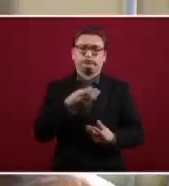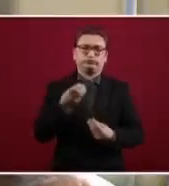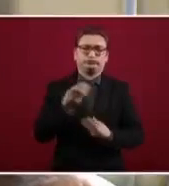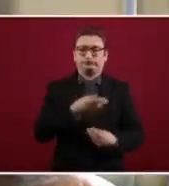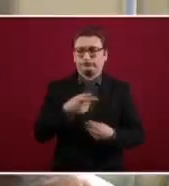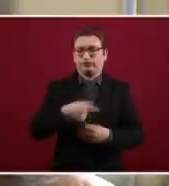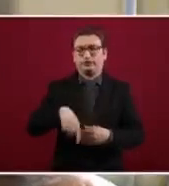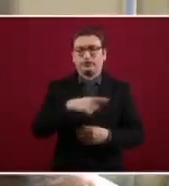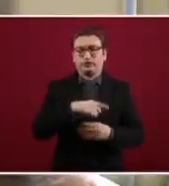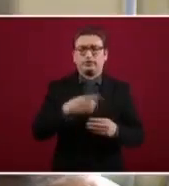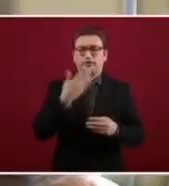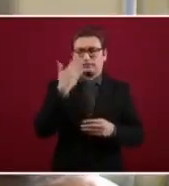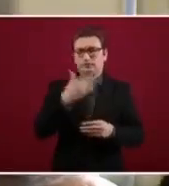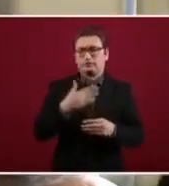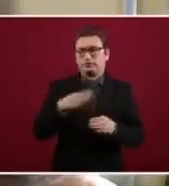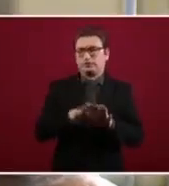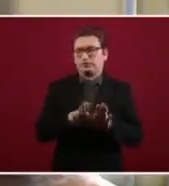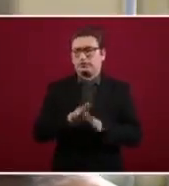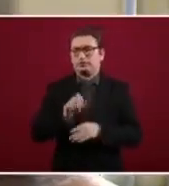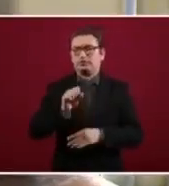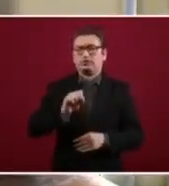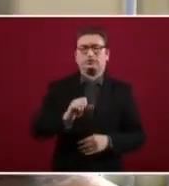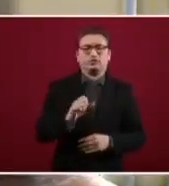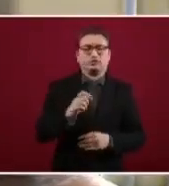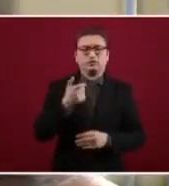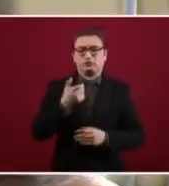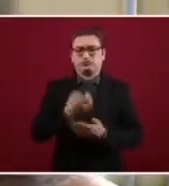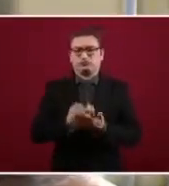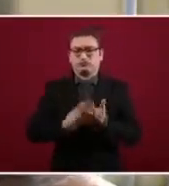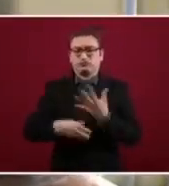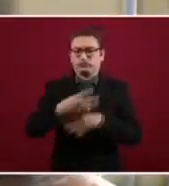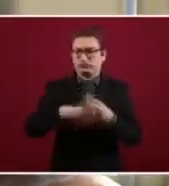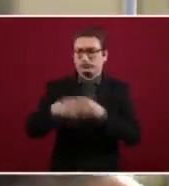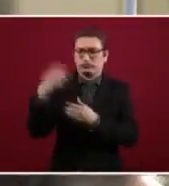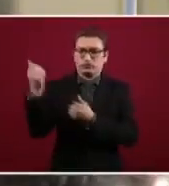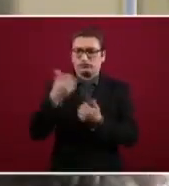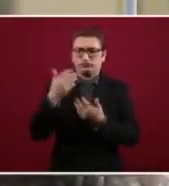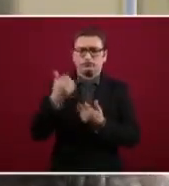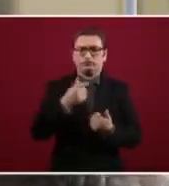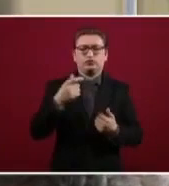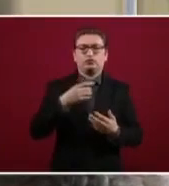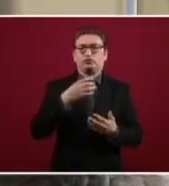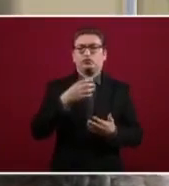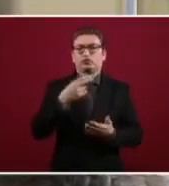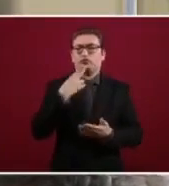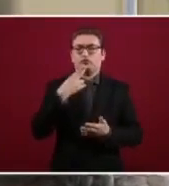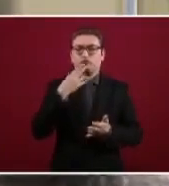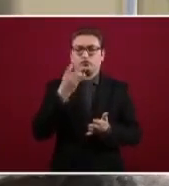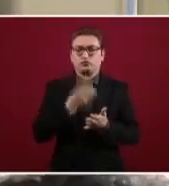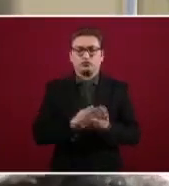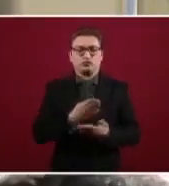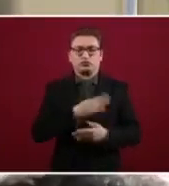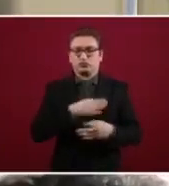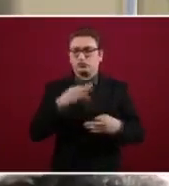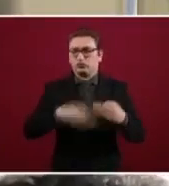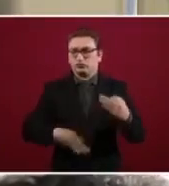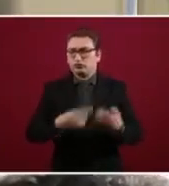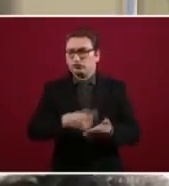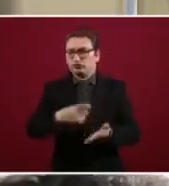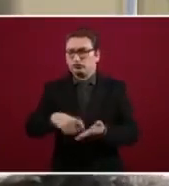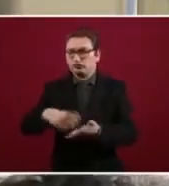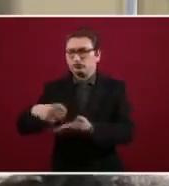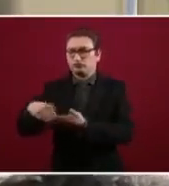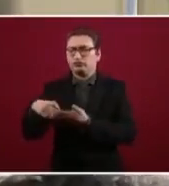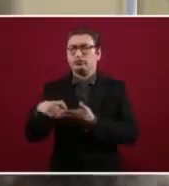plan de la secretaría de economía para que estas remesas no sólo sean usados para el consumo sino también